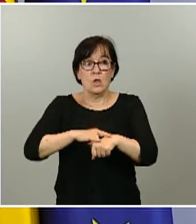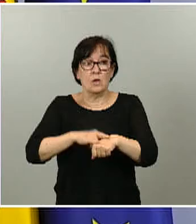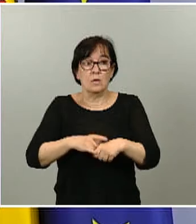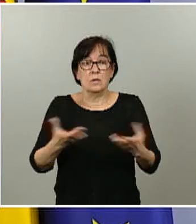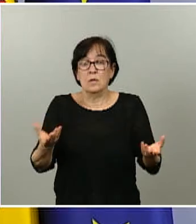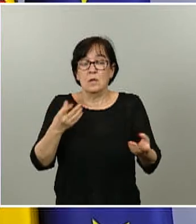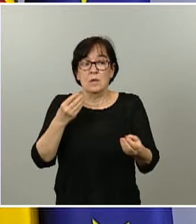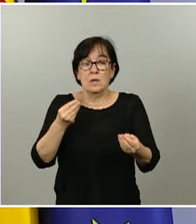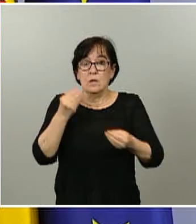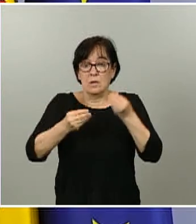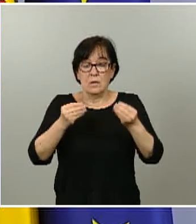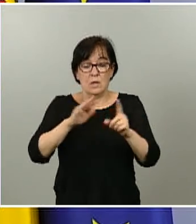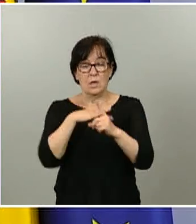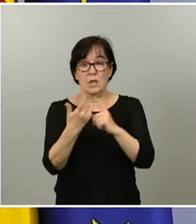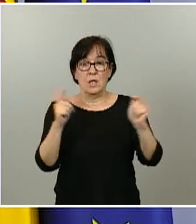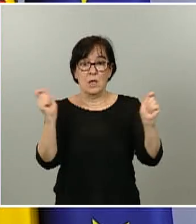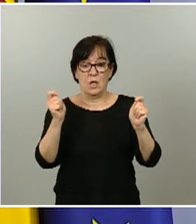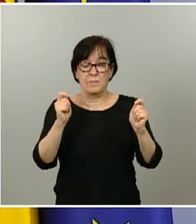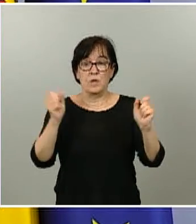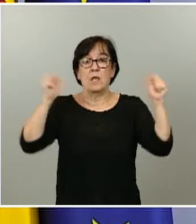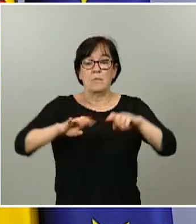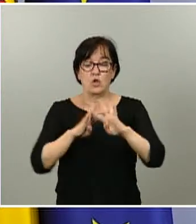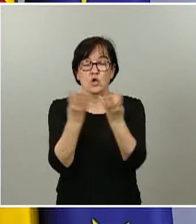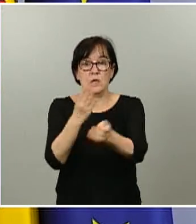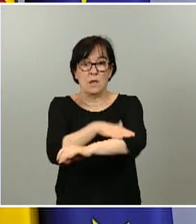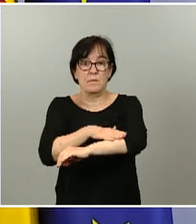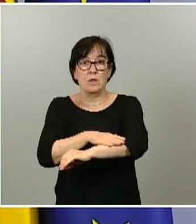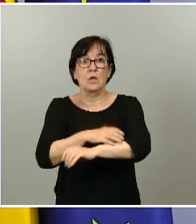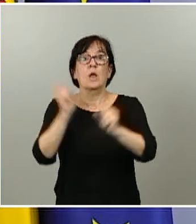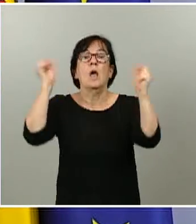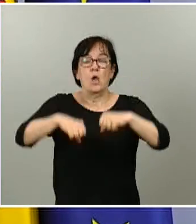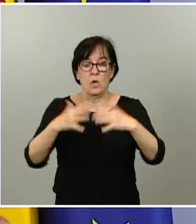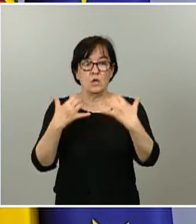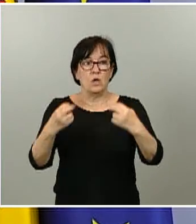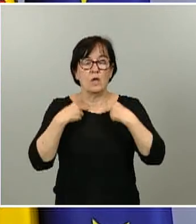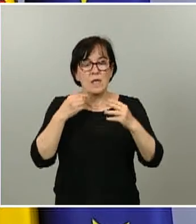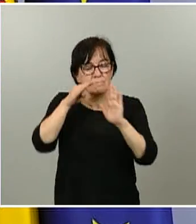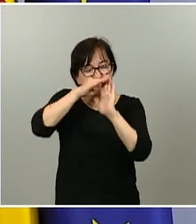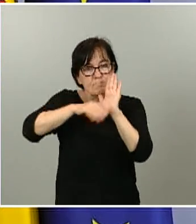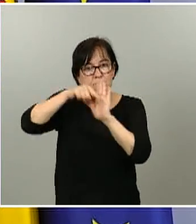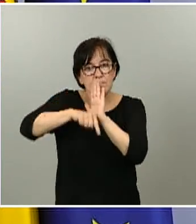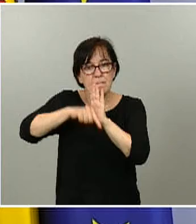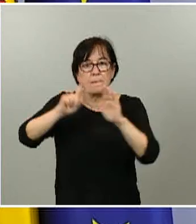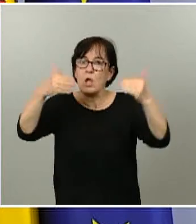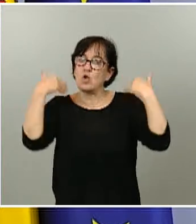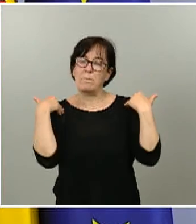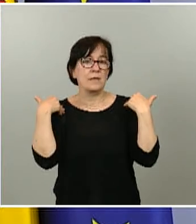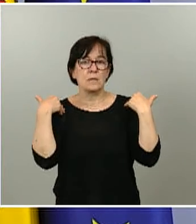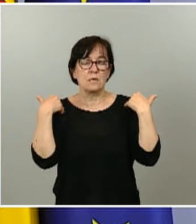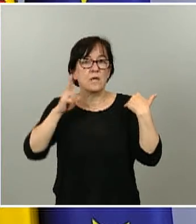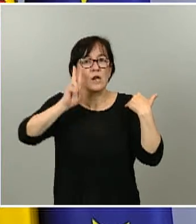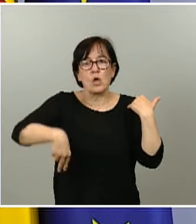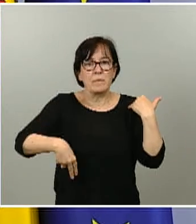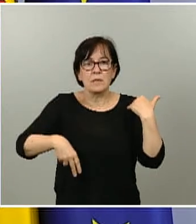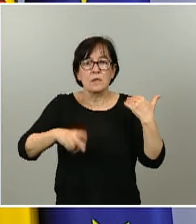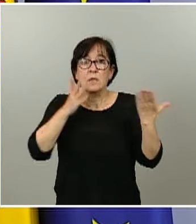de alarma que ha aprobado hoy el Consejo de Ministros con la luz verde del Congreso de los Diputados. Se especifica que esa es una competencia, se reconoce que esa es una competencia autonómica y, por